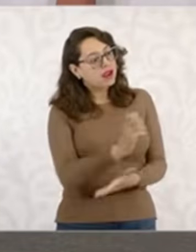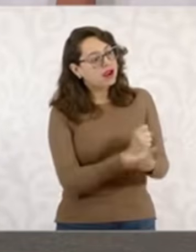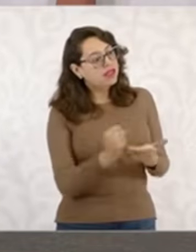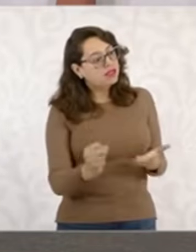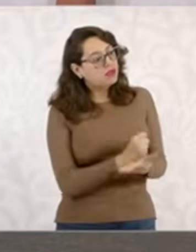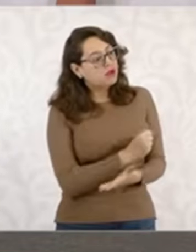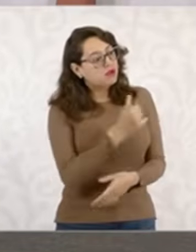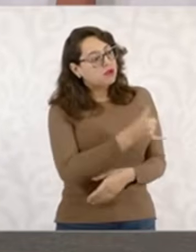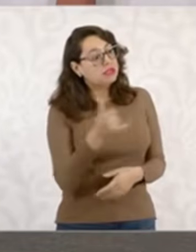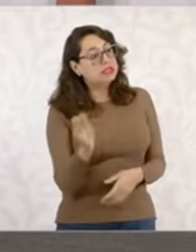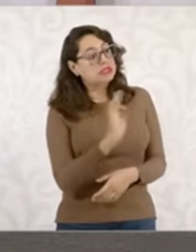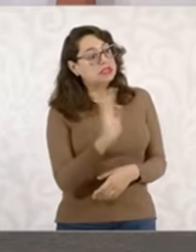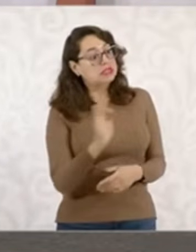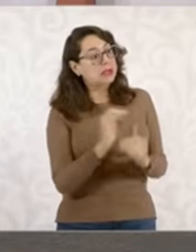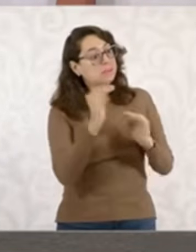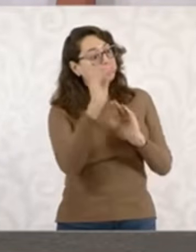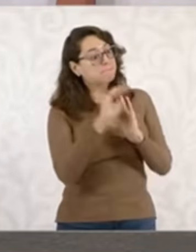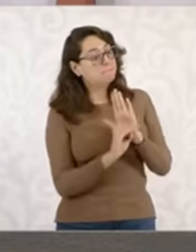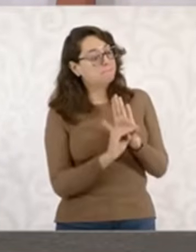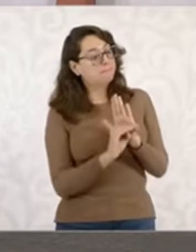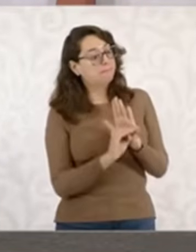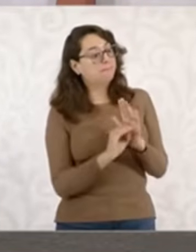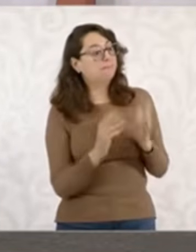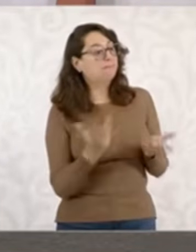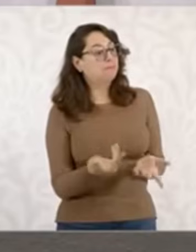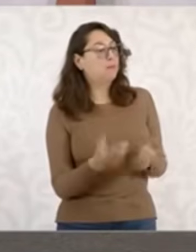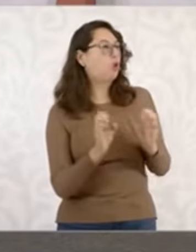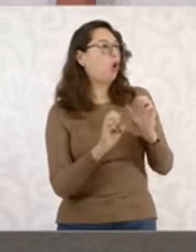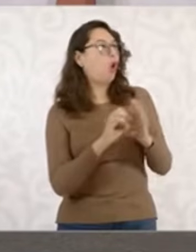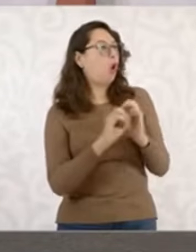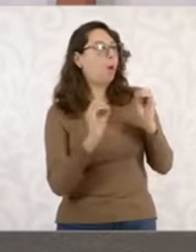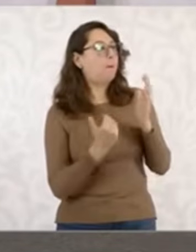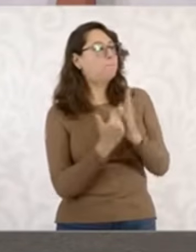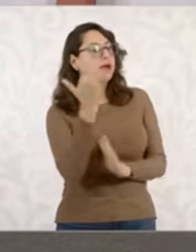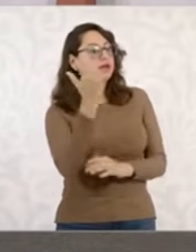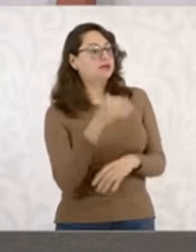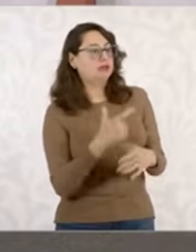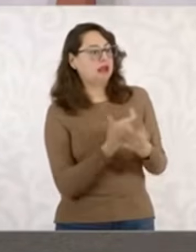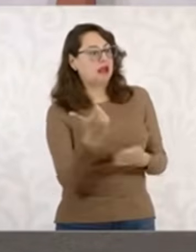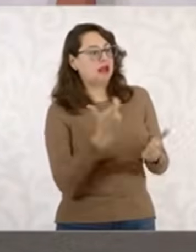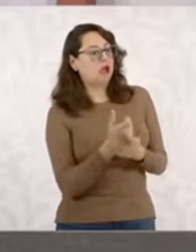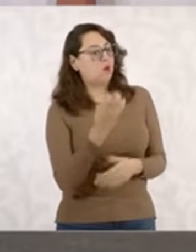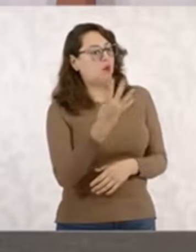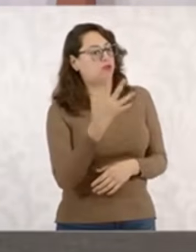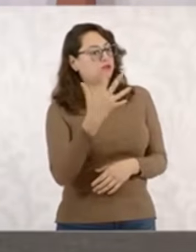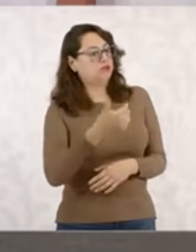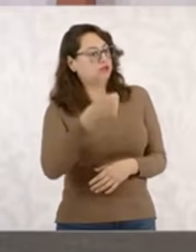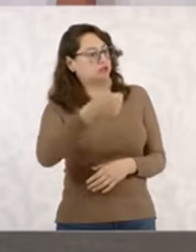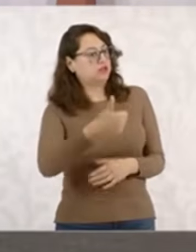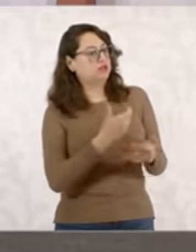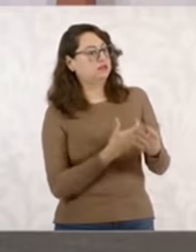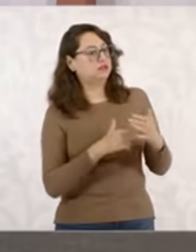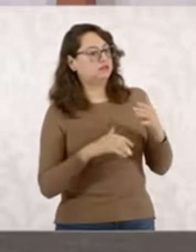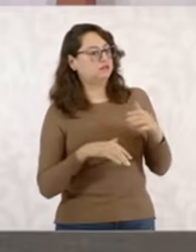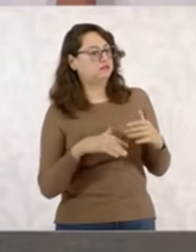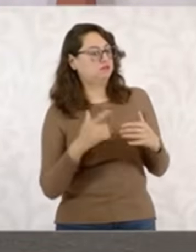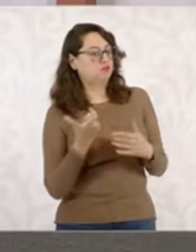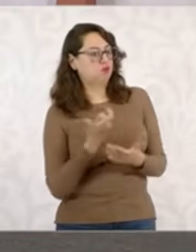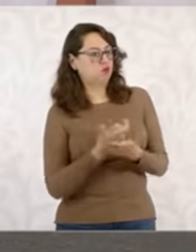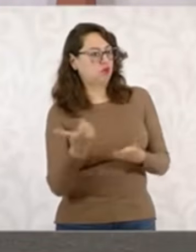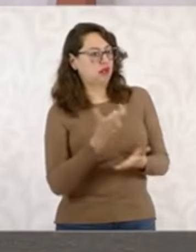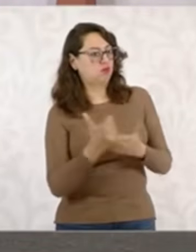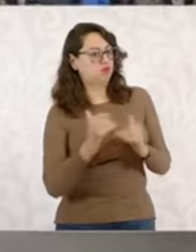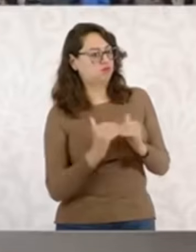Infonavit? Quien no gana menos de 2. O sea, quien gana 3 salarios mínimos, 4, 5, 6, sigue teniendo acceso a un crédito del